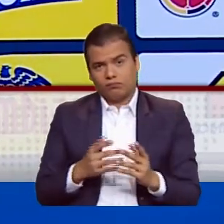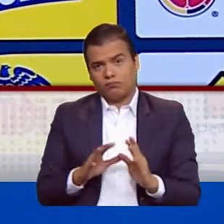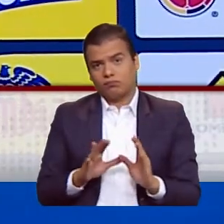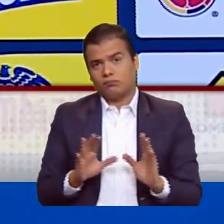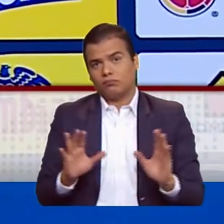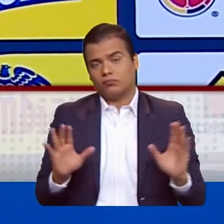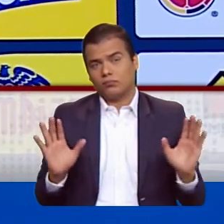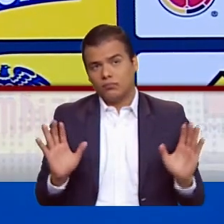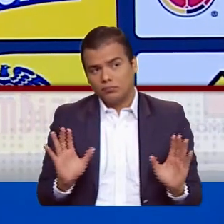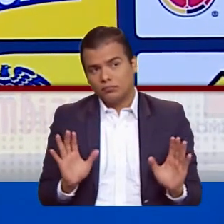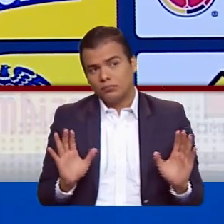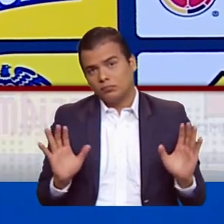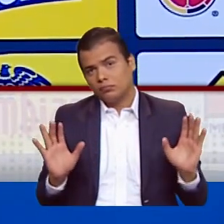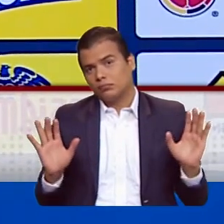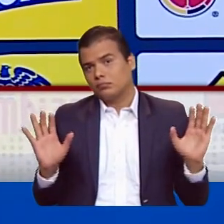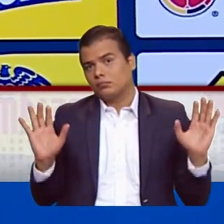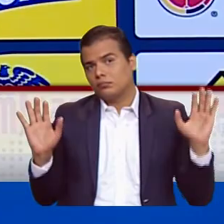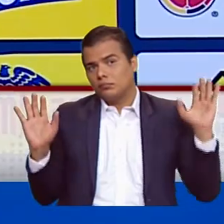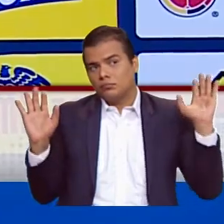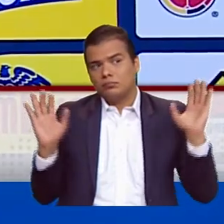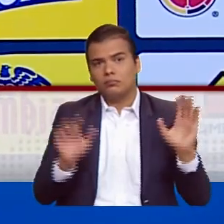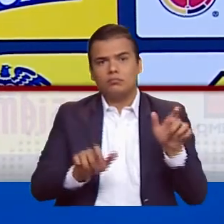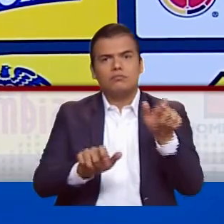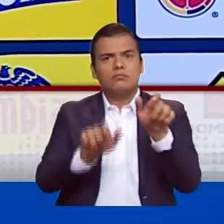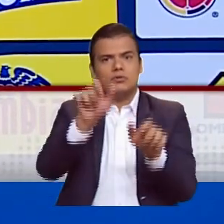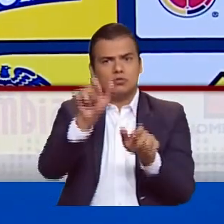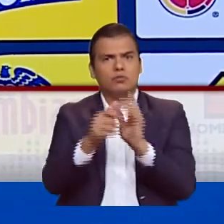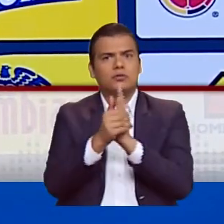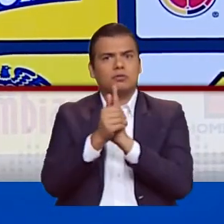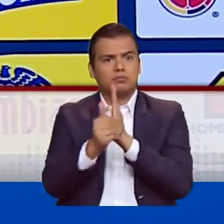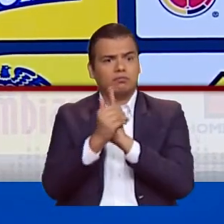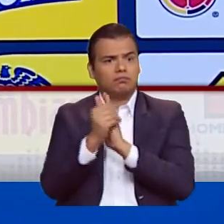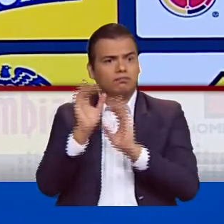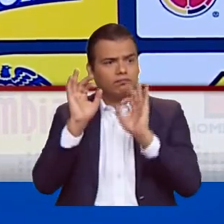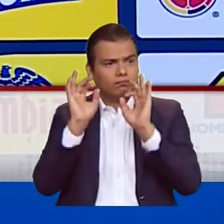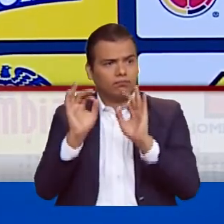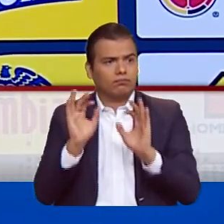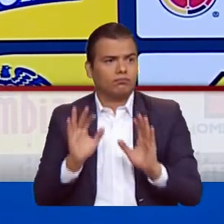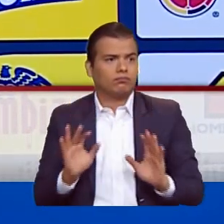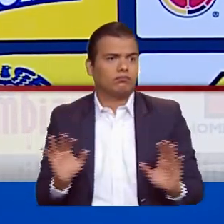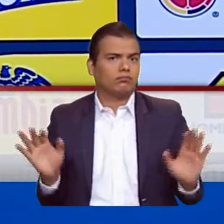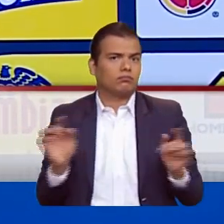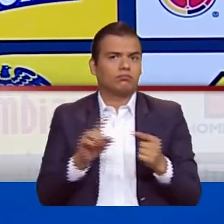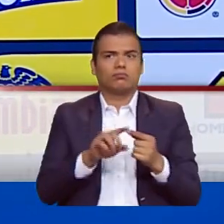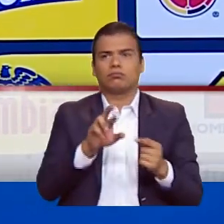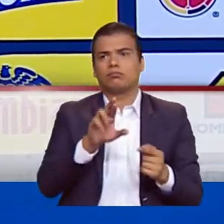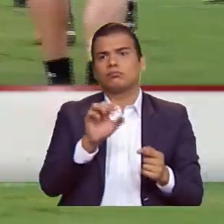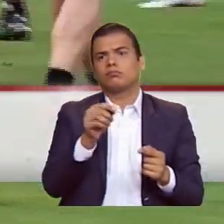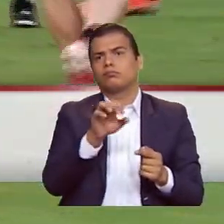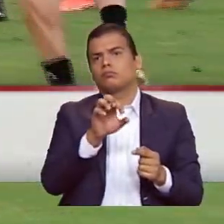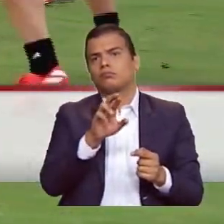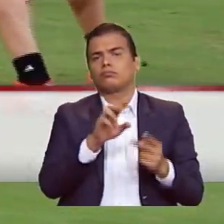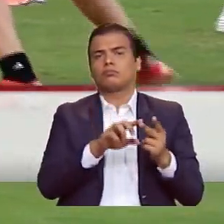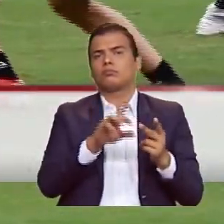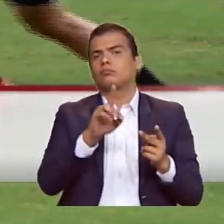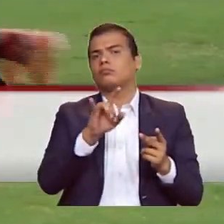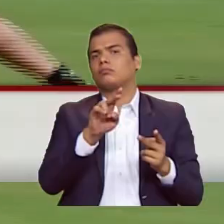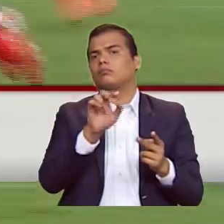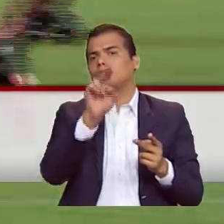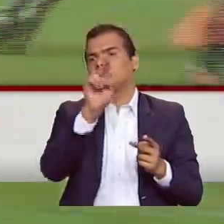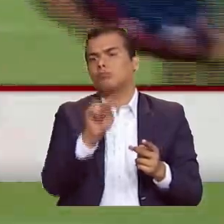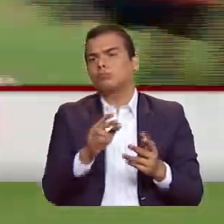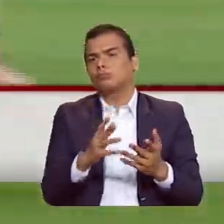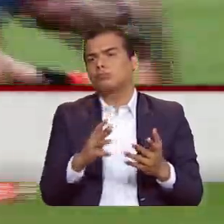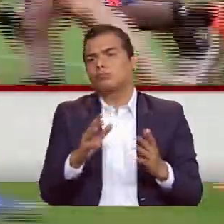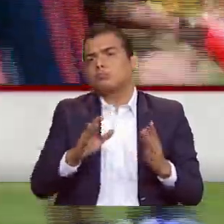si los mejores jugadores, Muriel, Rosa, Duván, no quiero especificar más los nombres,